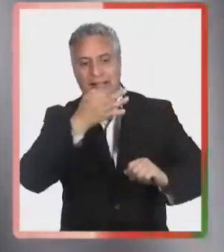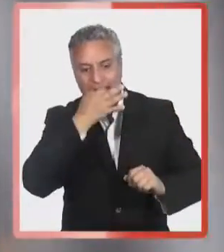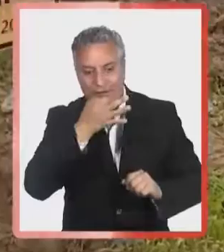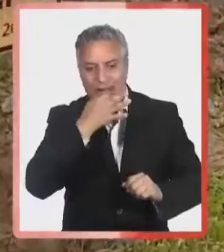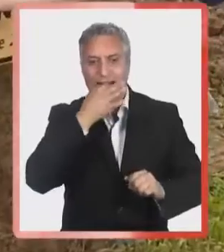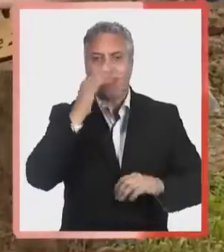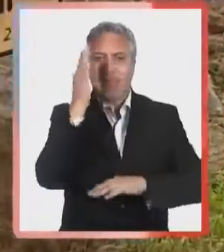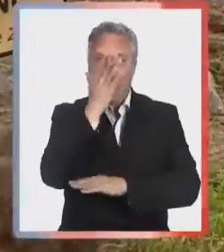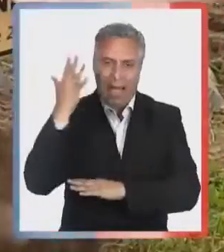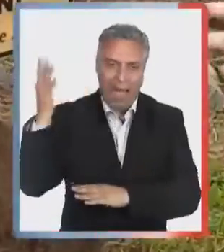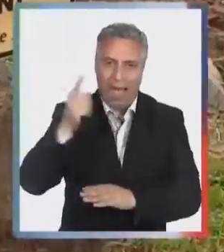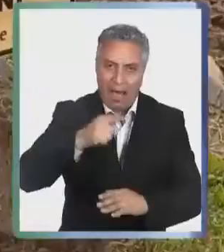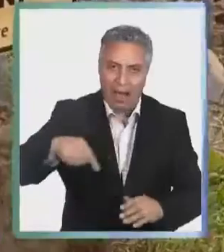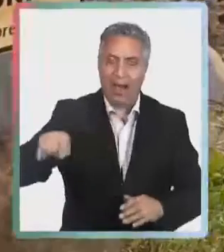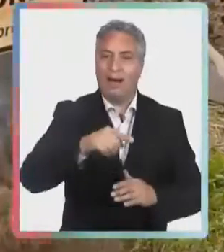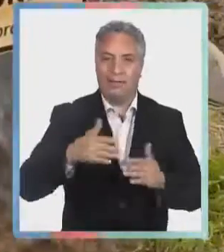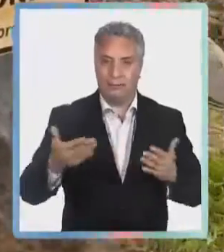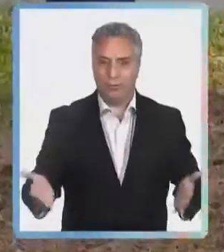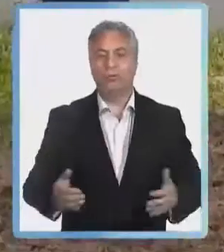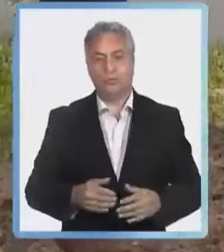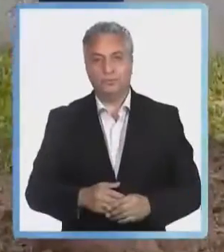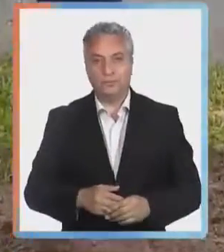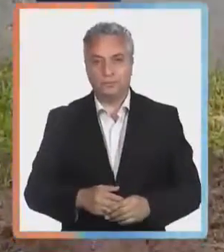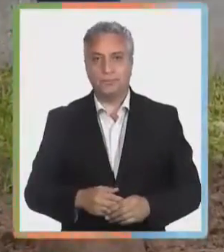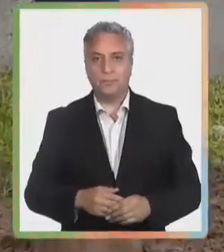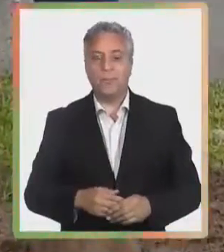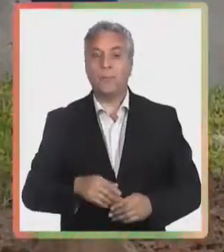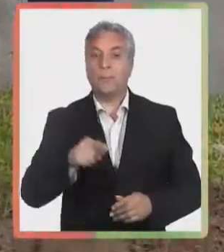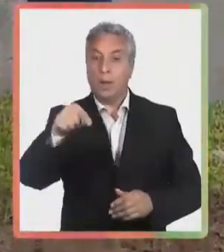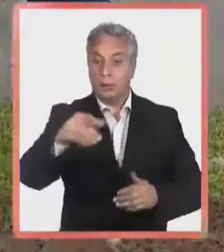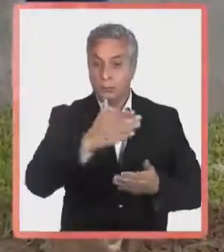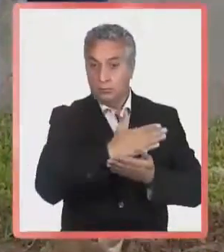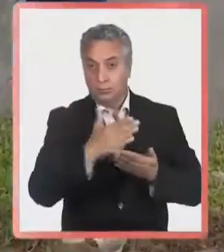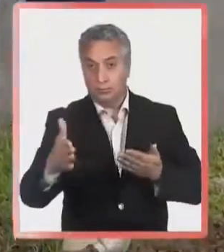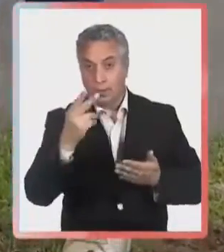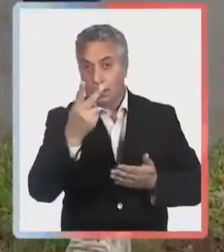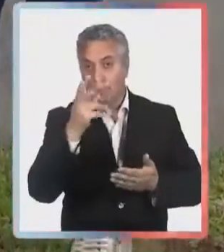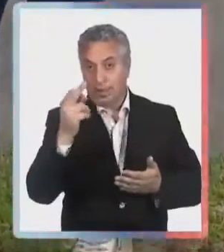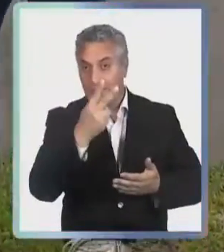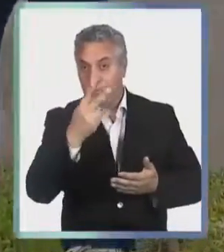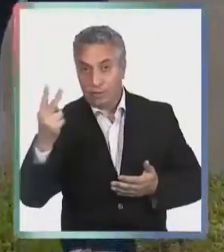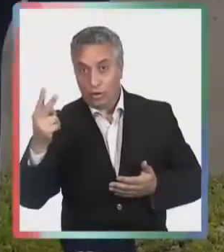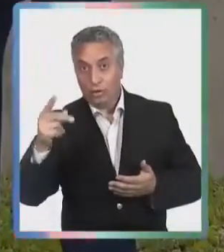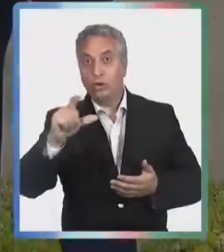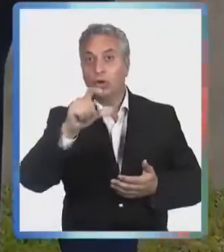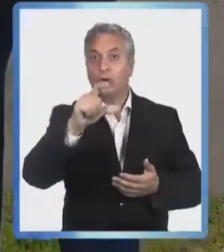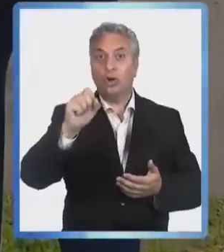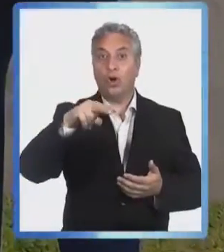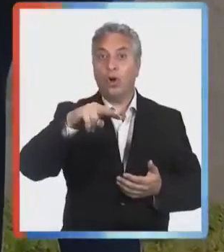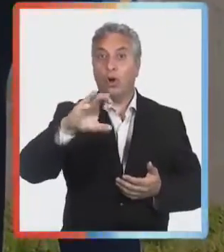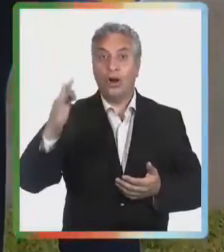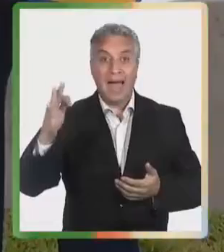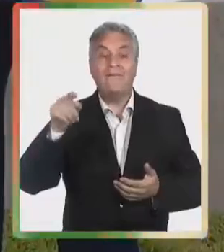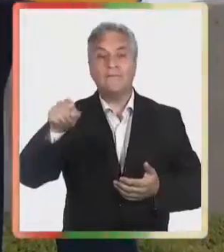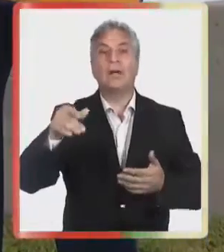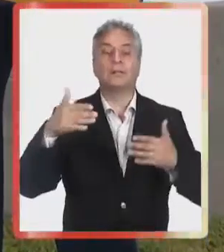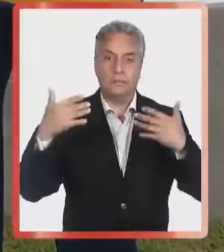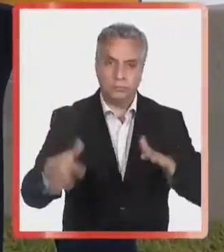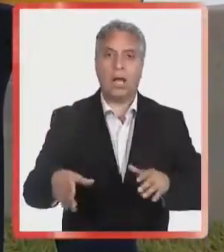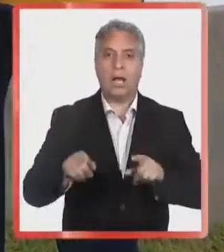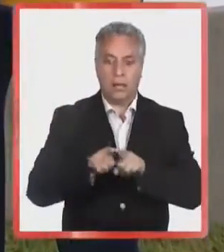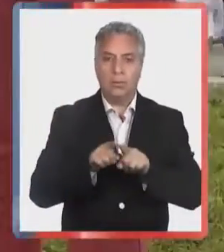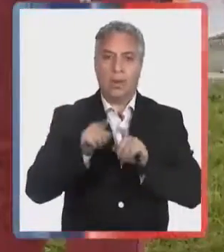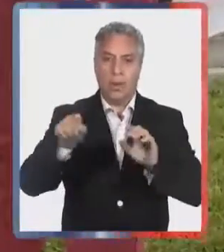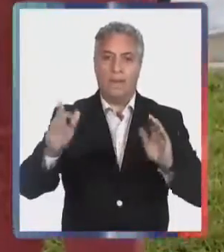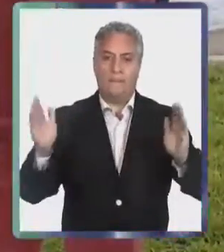como corresponde a un centro educativo. Durante el 2022, CONAF entregará especies nativas a pequeños